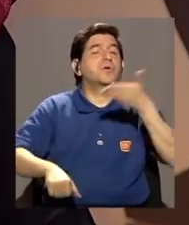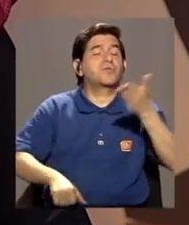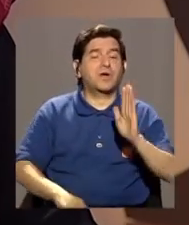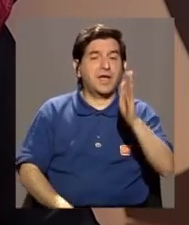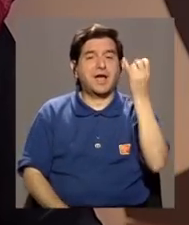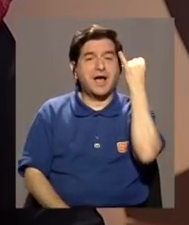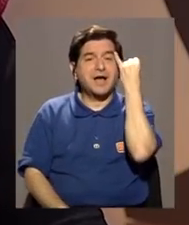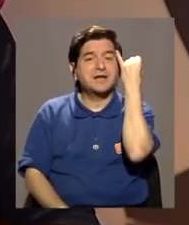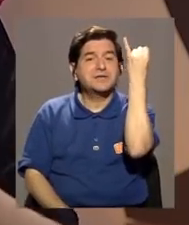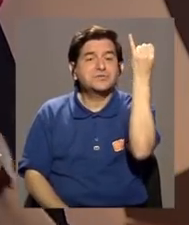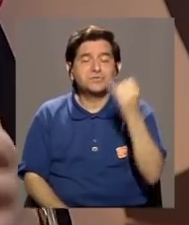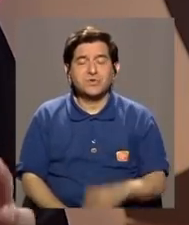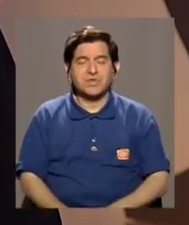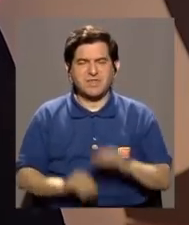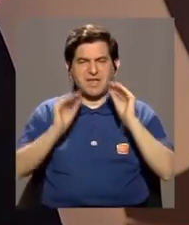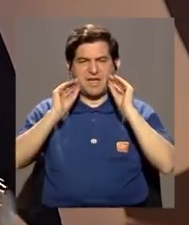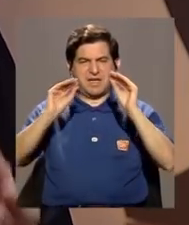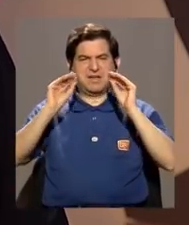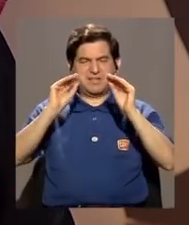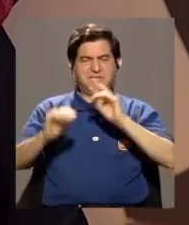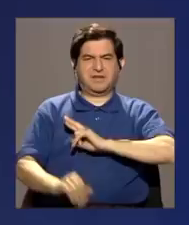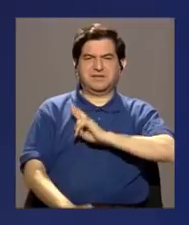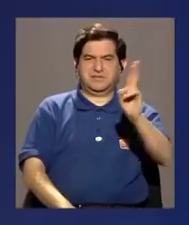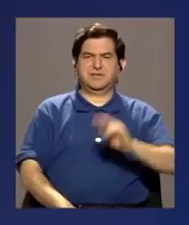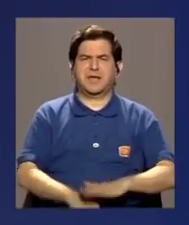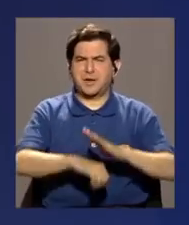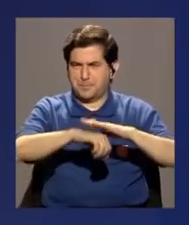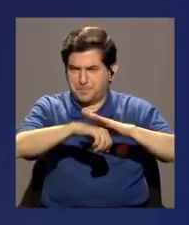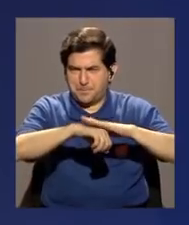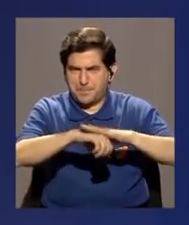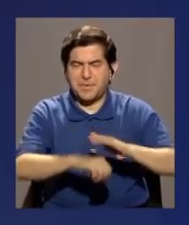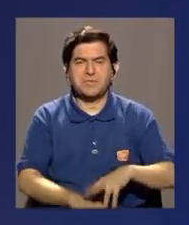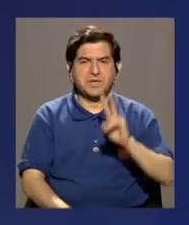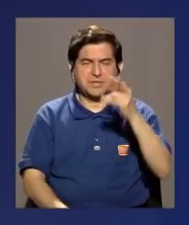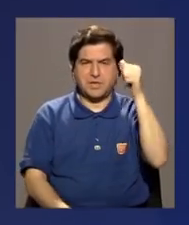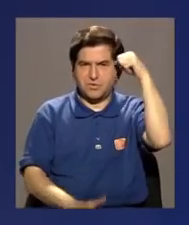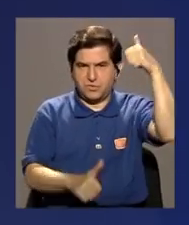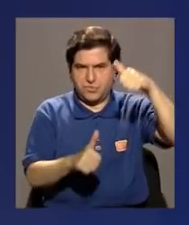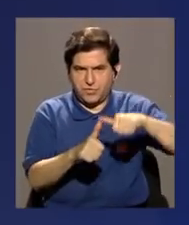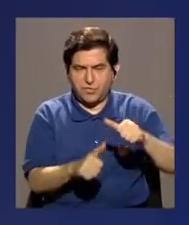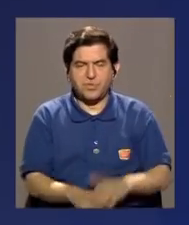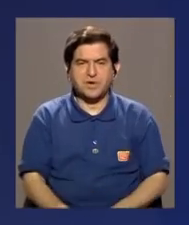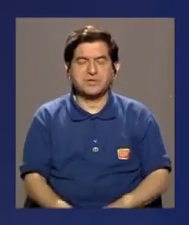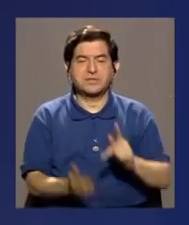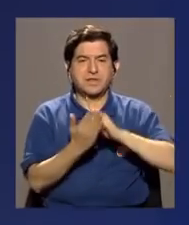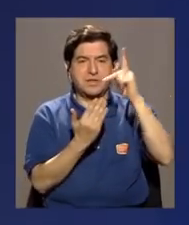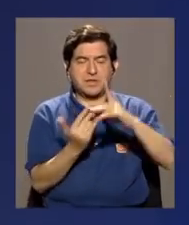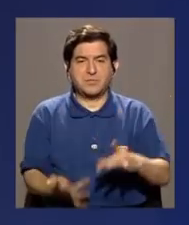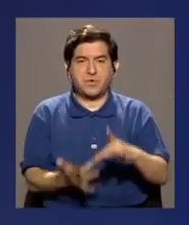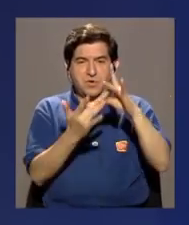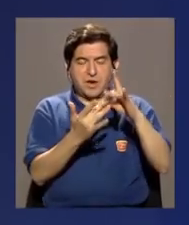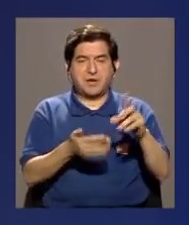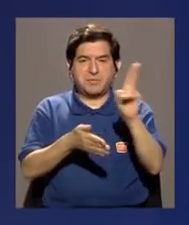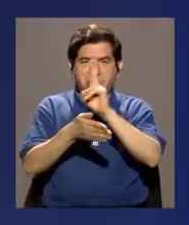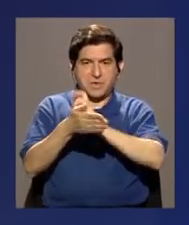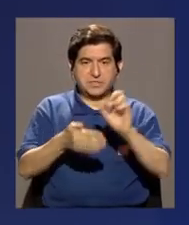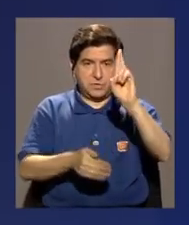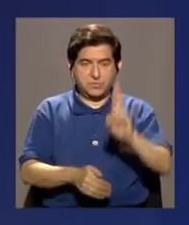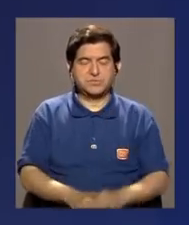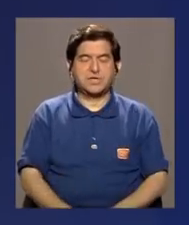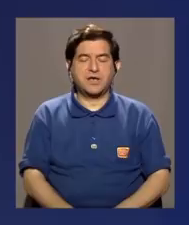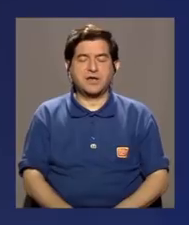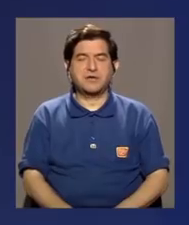a sus preceptos dogmáticos respectivas permítanme hacer una más dos recordatorios de especiales universidad de costa rica el comisionado